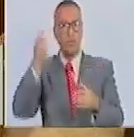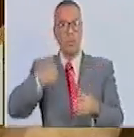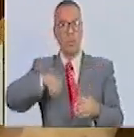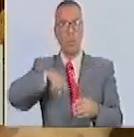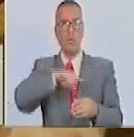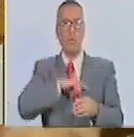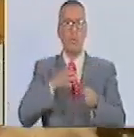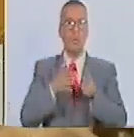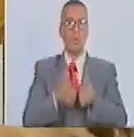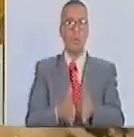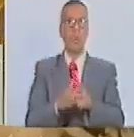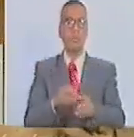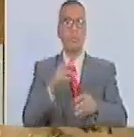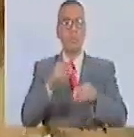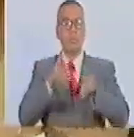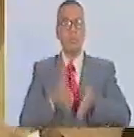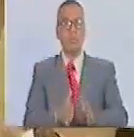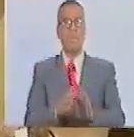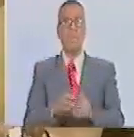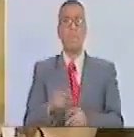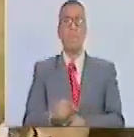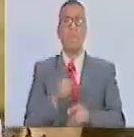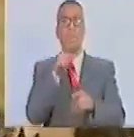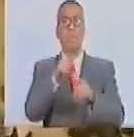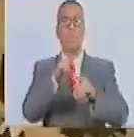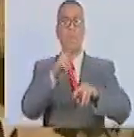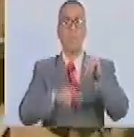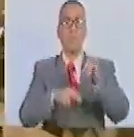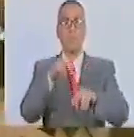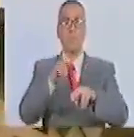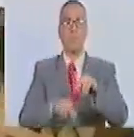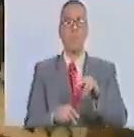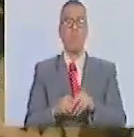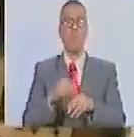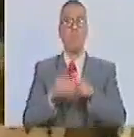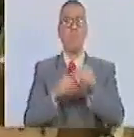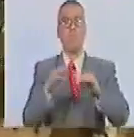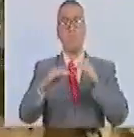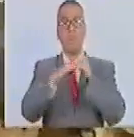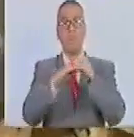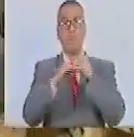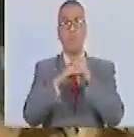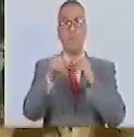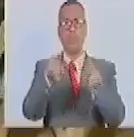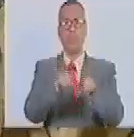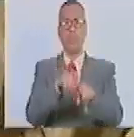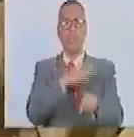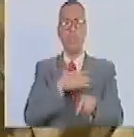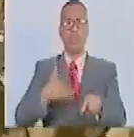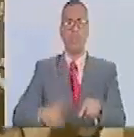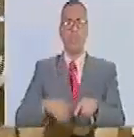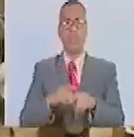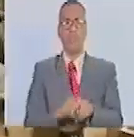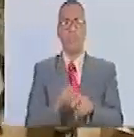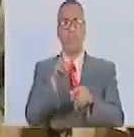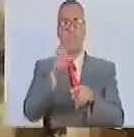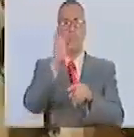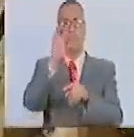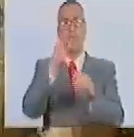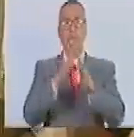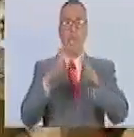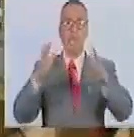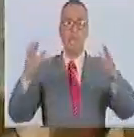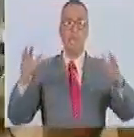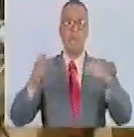nuestros hijos está naciendo y lo estamos construyendo en condiciones de igualdad con China. Ese país